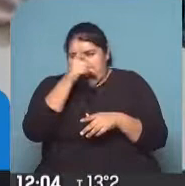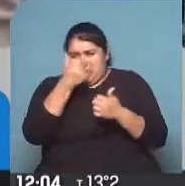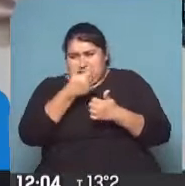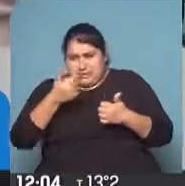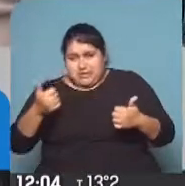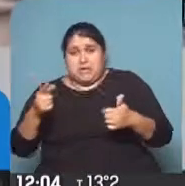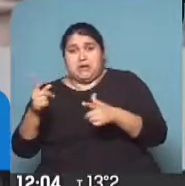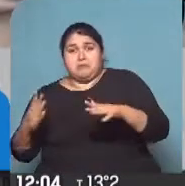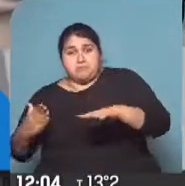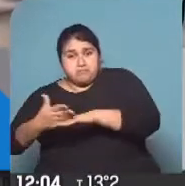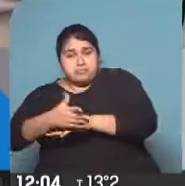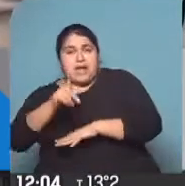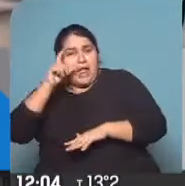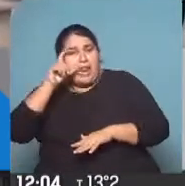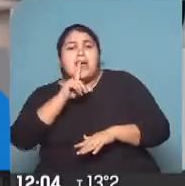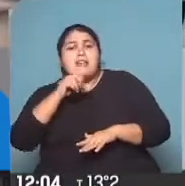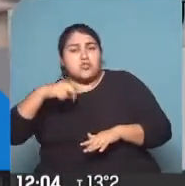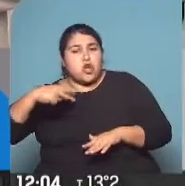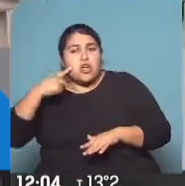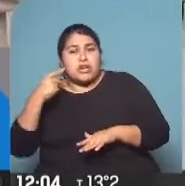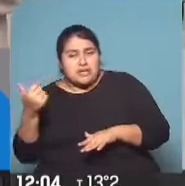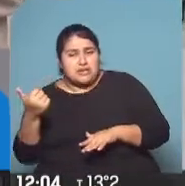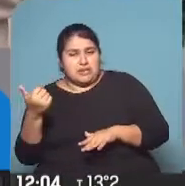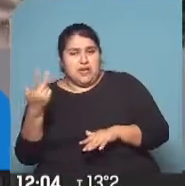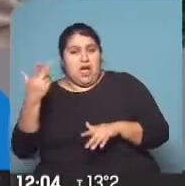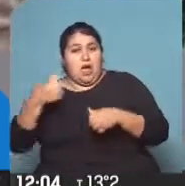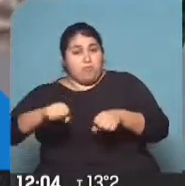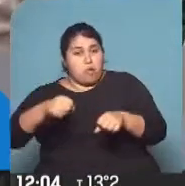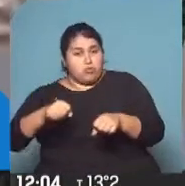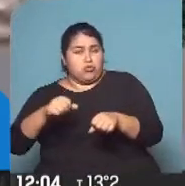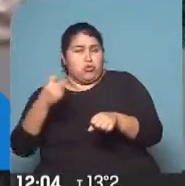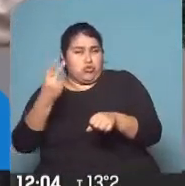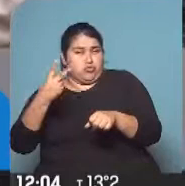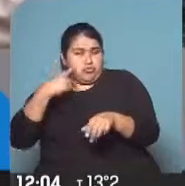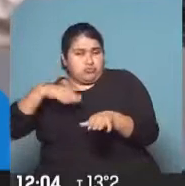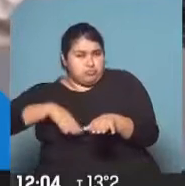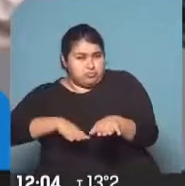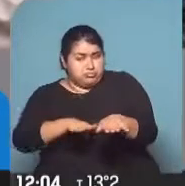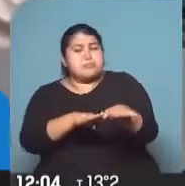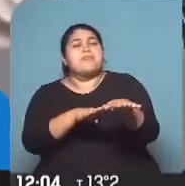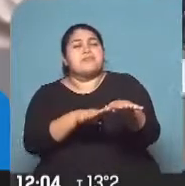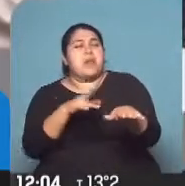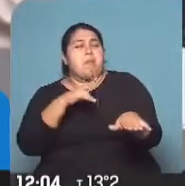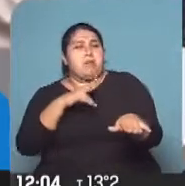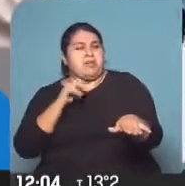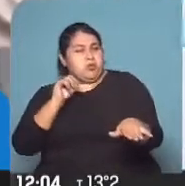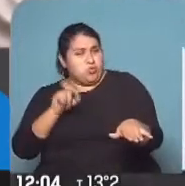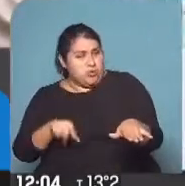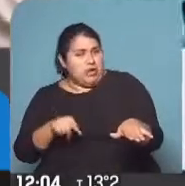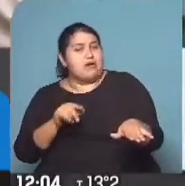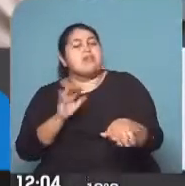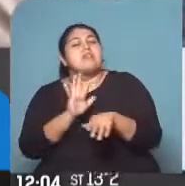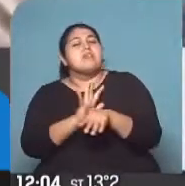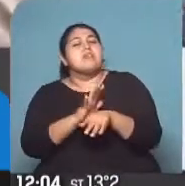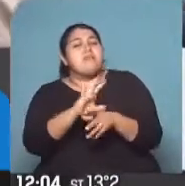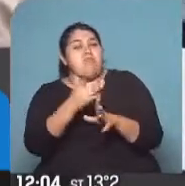calle Letonia, acompañada por dos motocicletas de la custodia particular que le hicieron de escolta, y